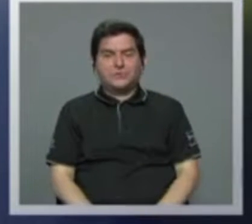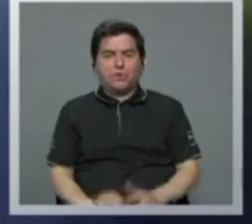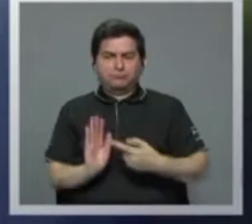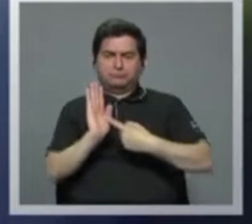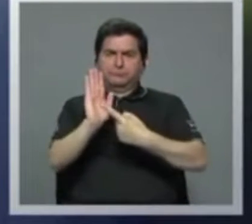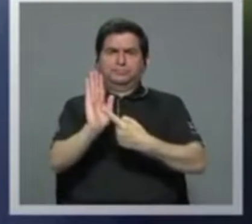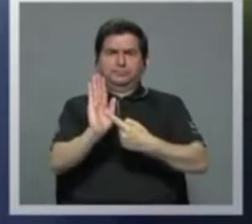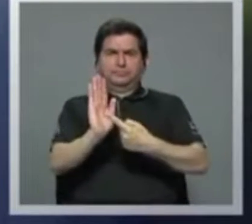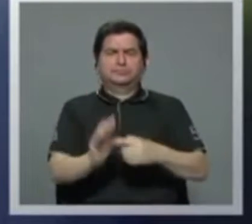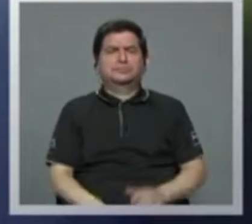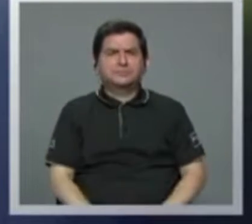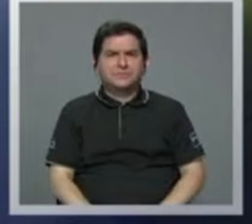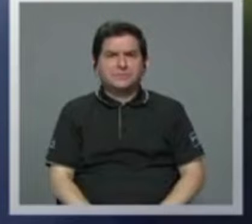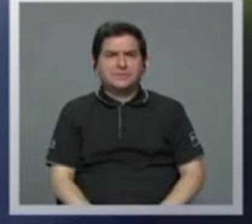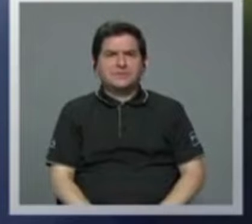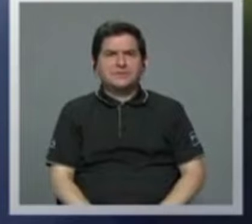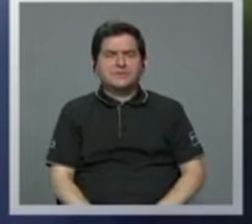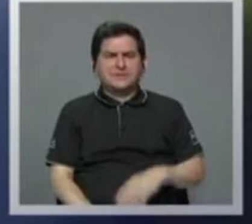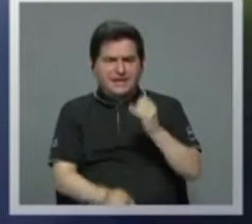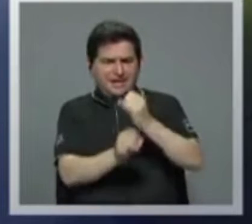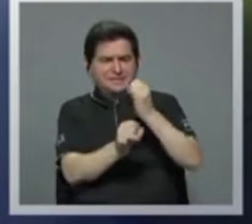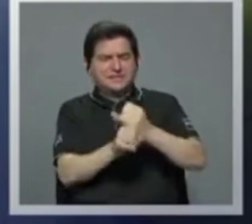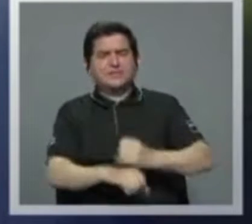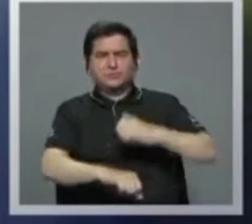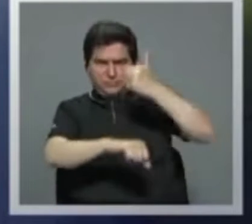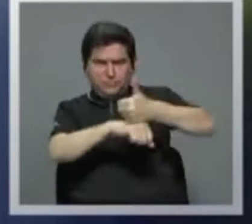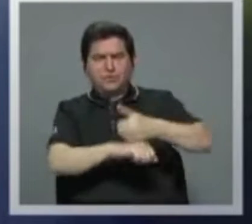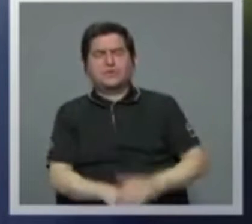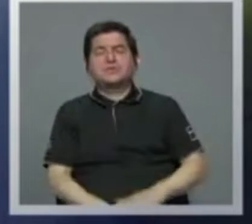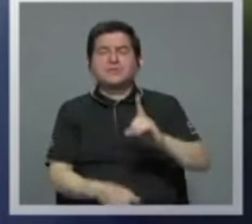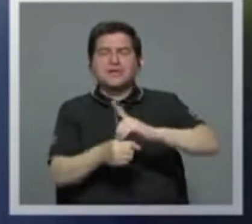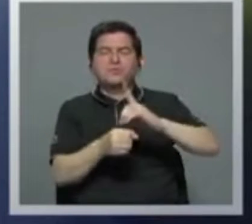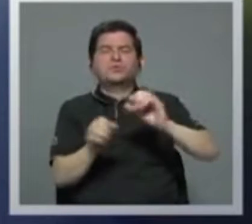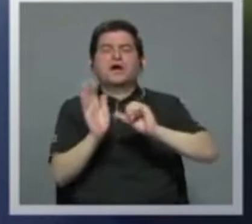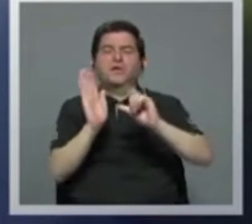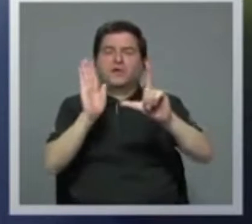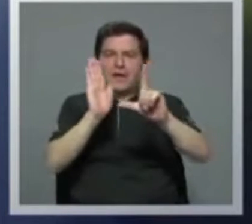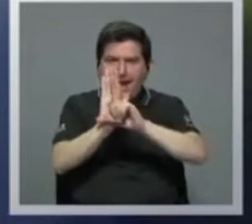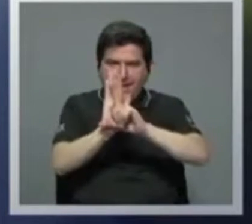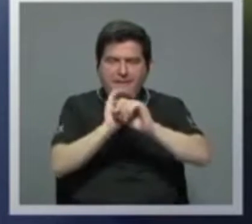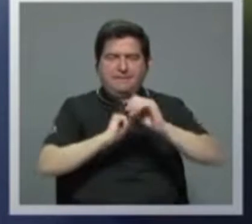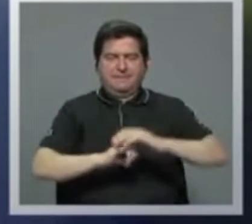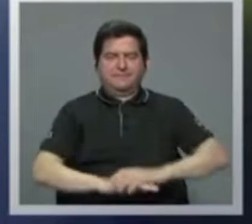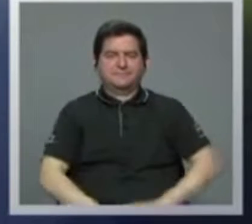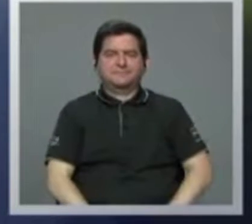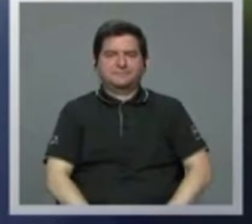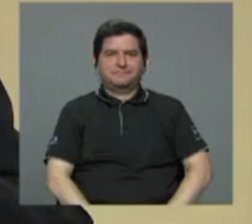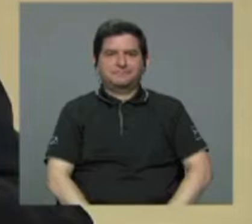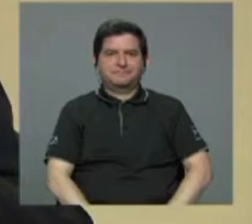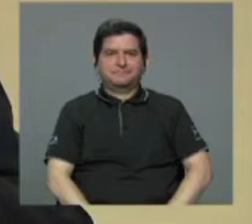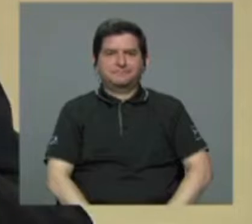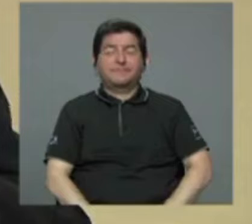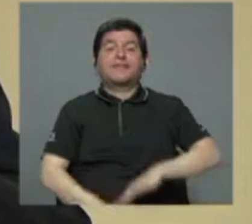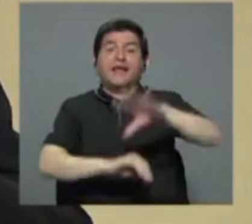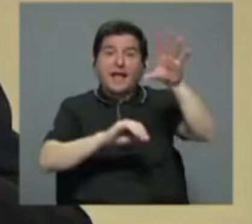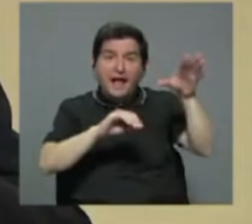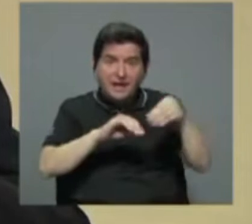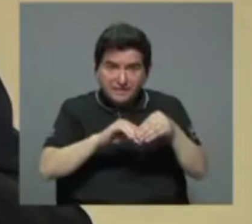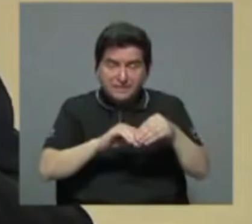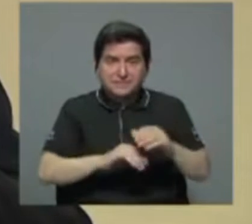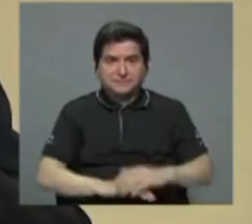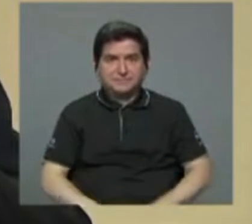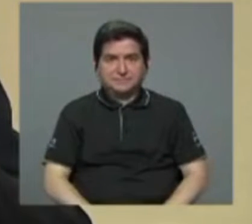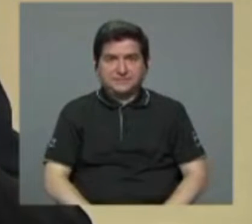de creación de instancia. Fue diputado de la Asamblea Legislativa y además de